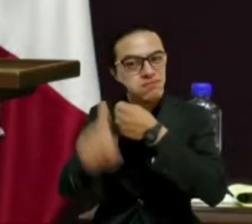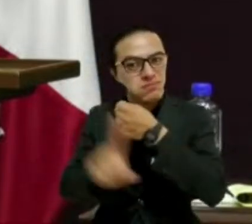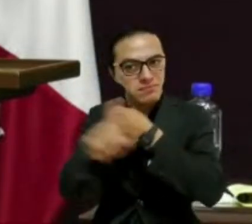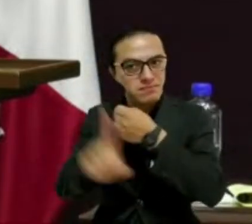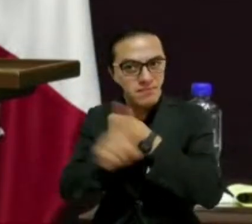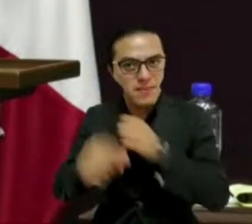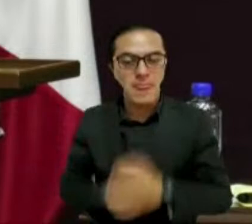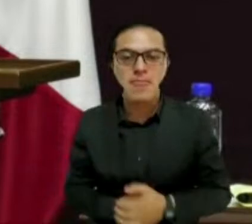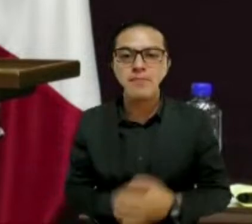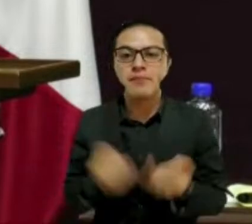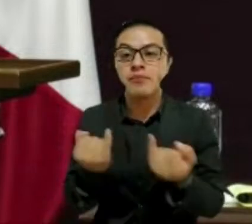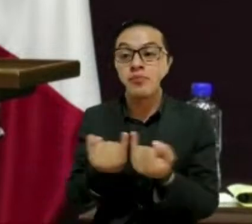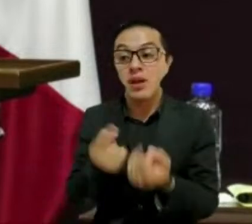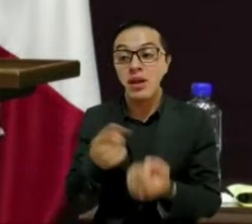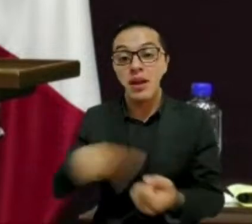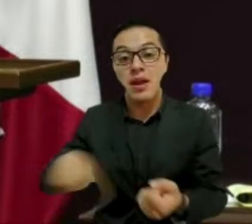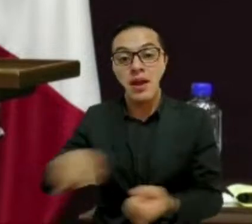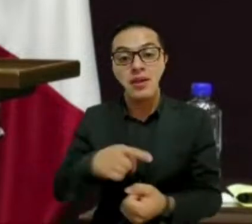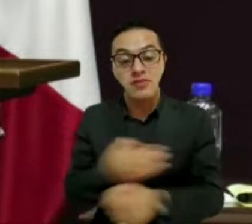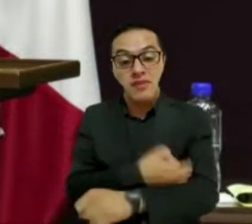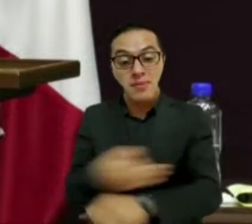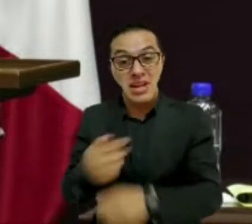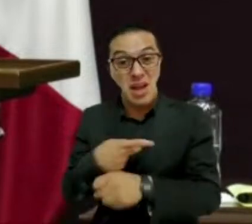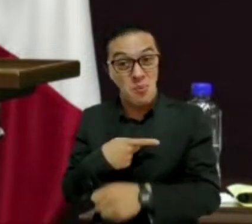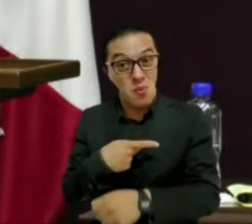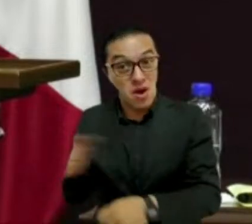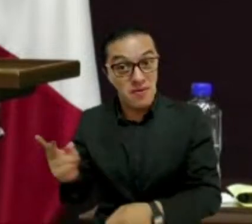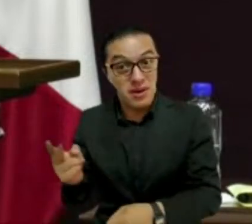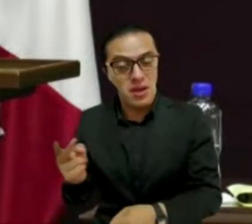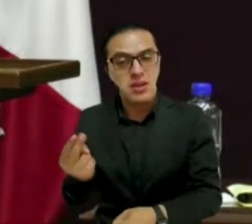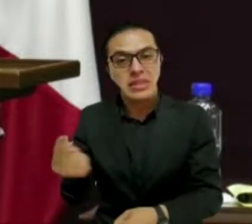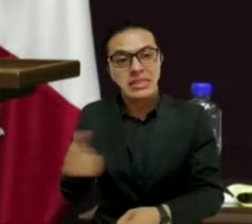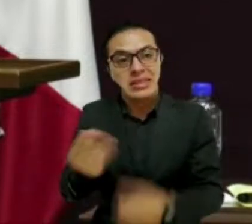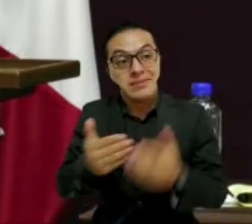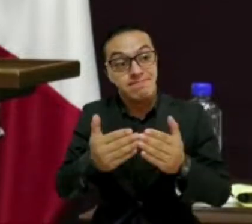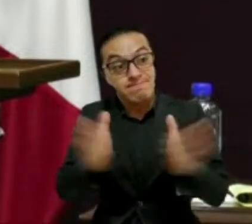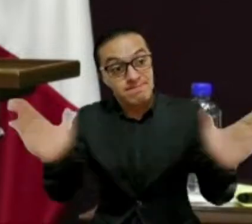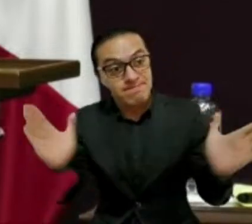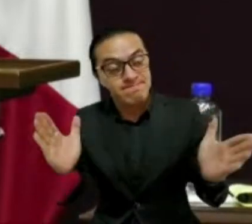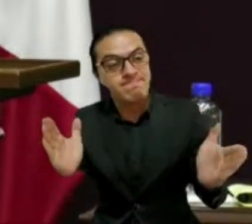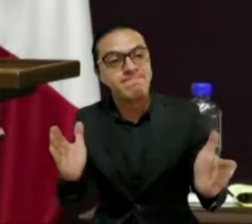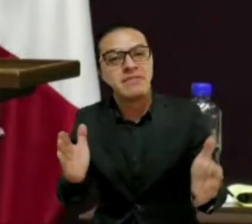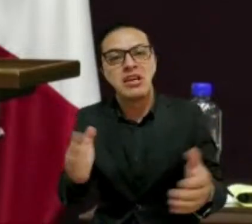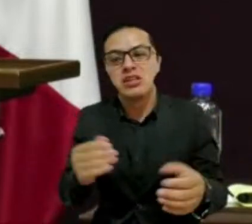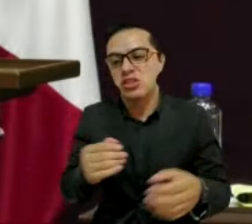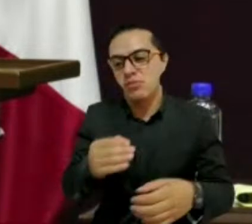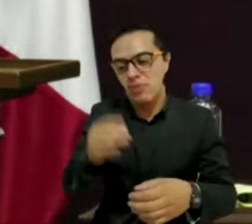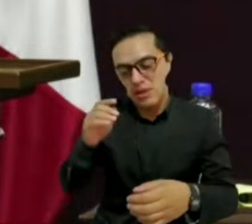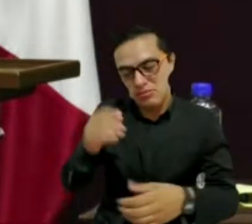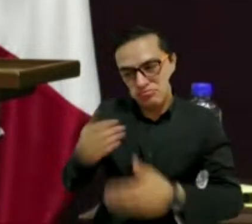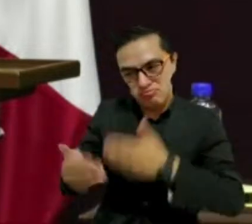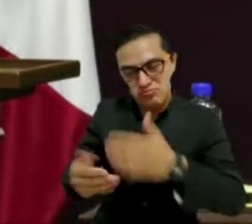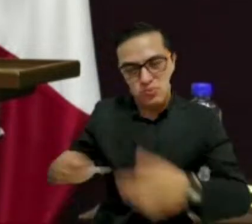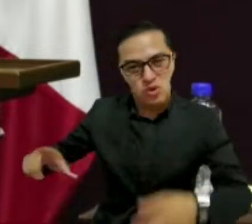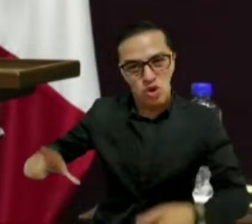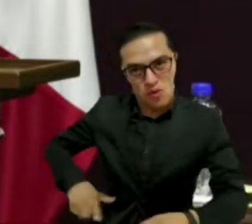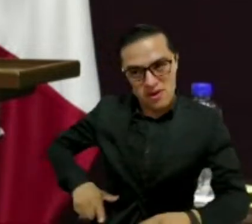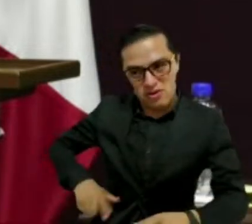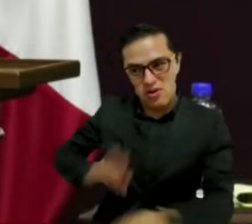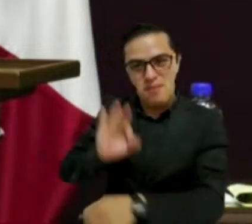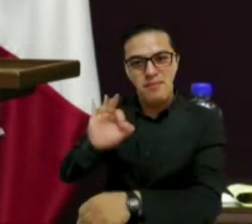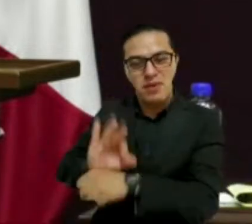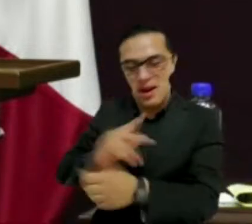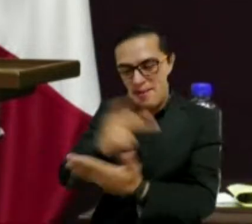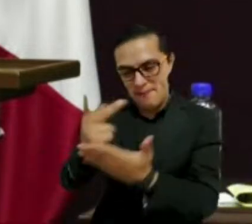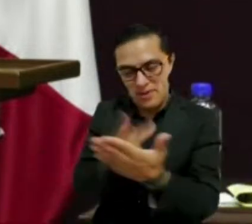sociales. Las familias en situación de pobreza pueden depender en gran medida de los servicios sociales y programas de apoyo gubernamentales para cubrir